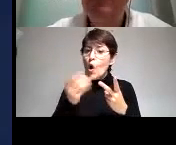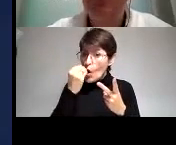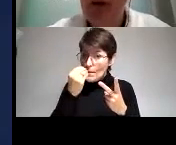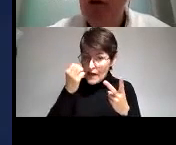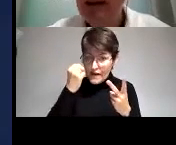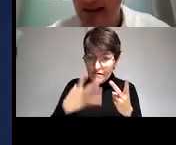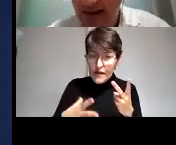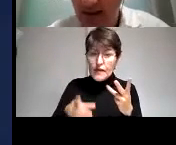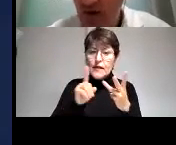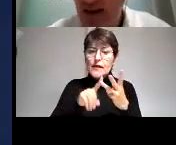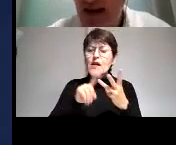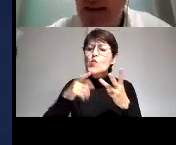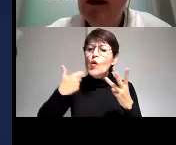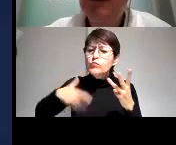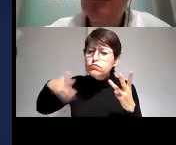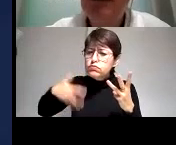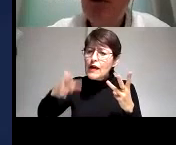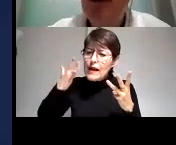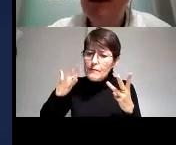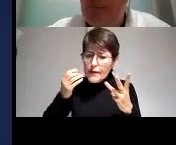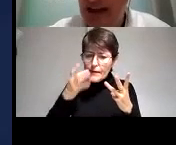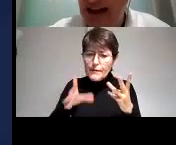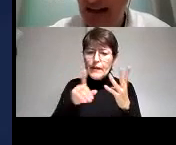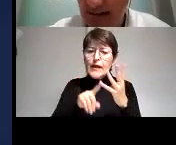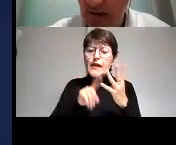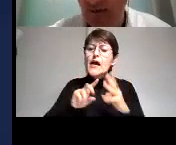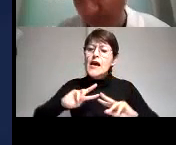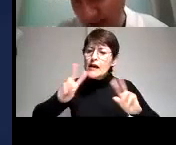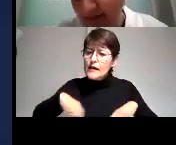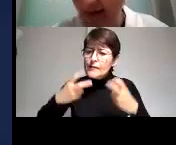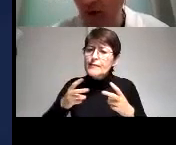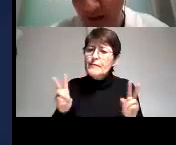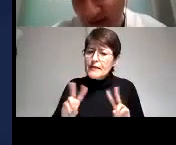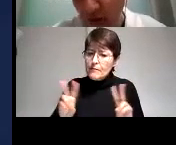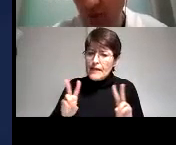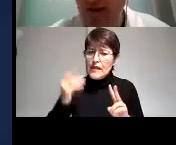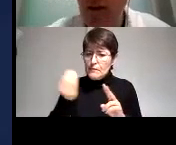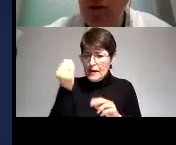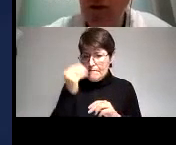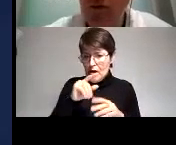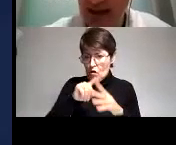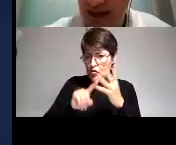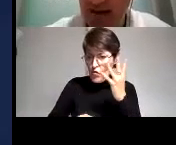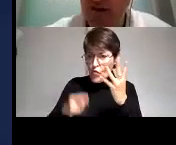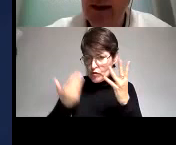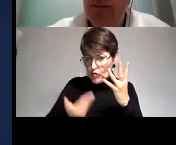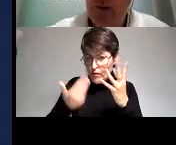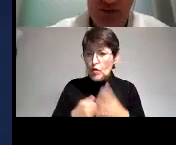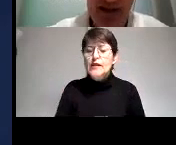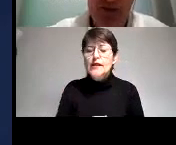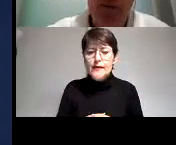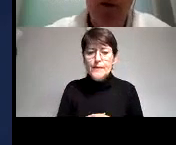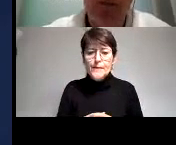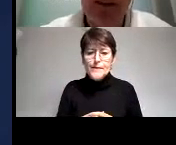nutrición, una correcta desintoxicación y una adecuada remineralización para intentar compensar si hemos perdido alguno de esos minerales